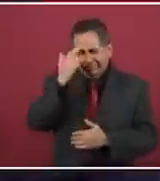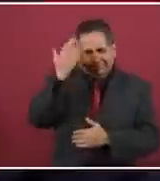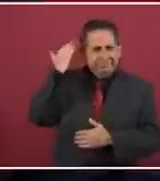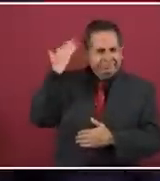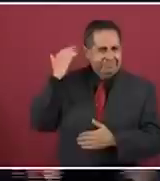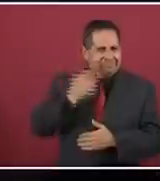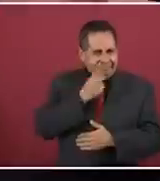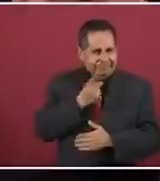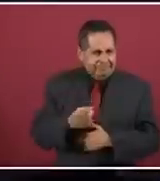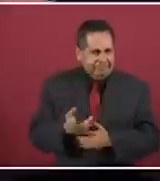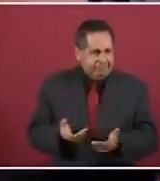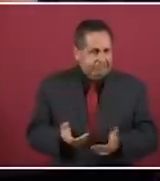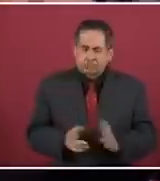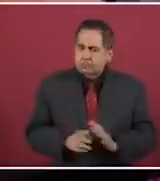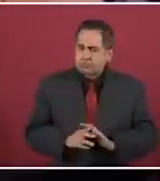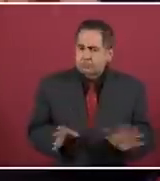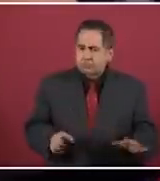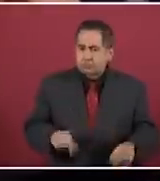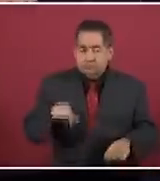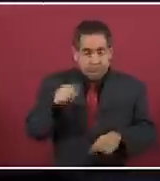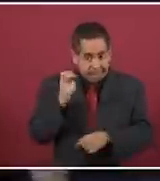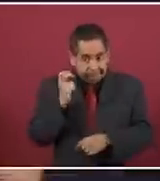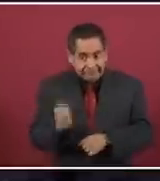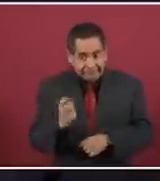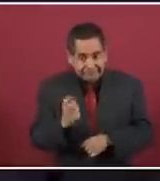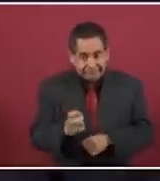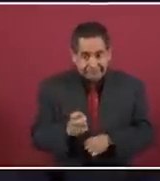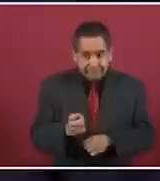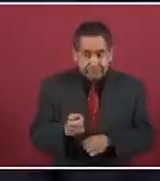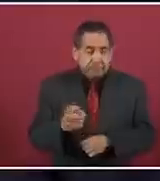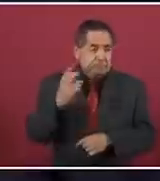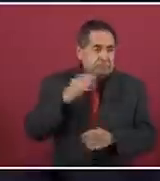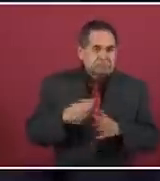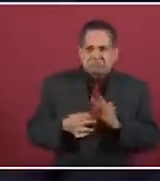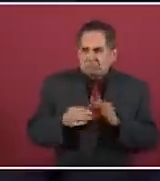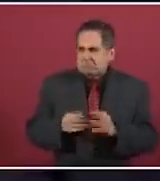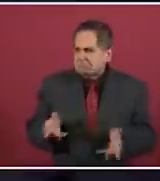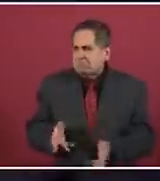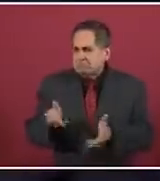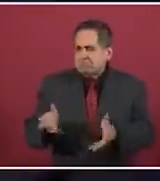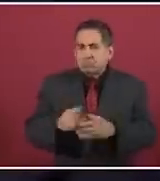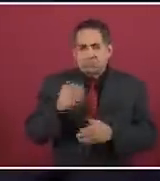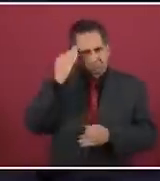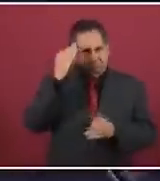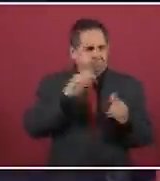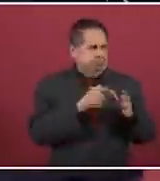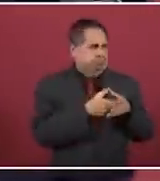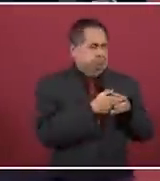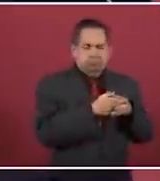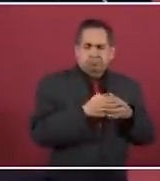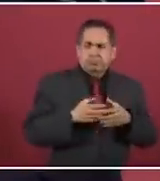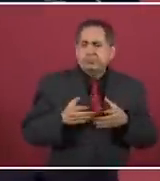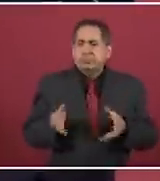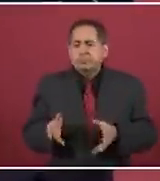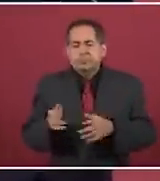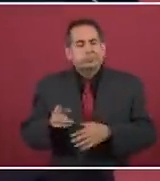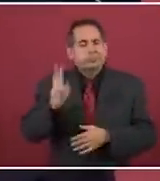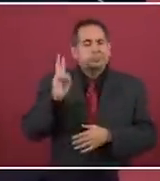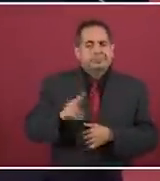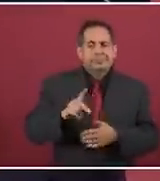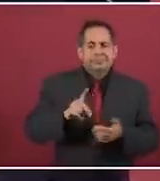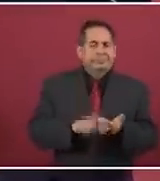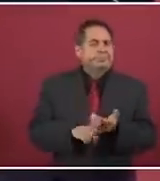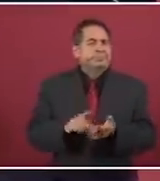Eso se fomentó mucho en el periodo neoliberal. Afortunadamente, como es tan